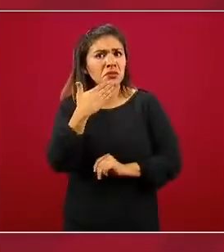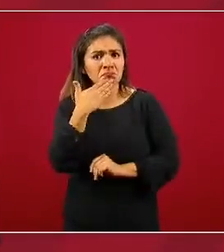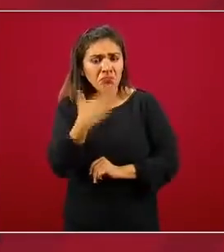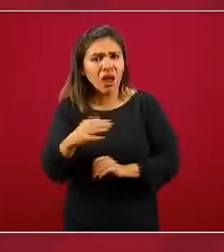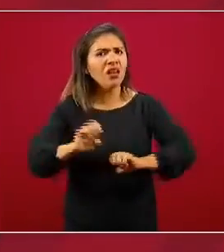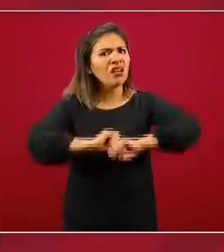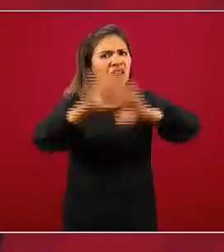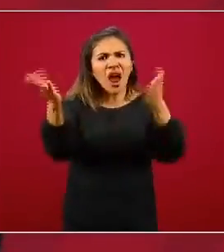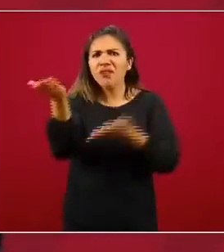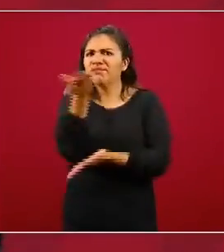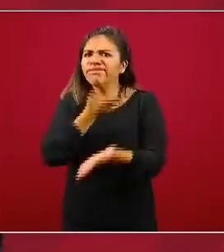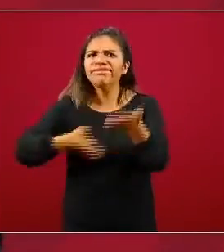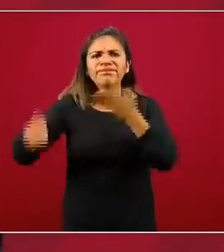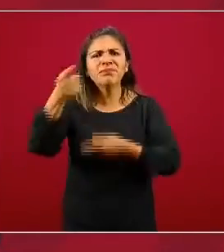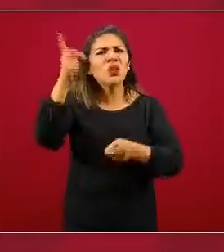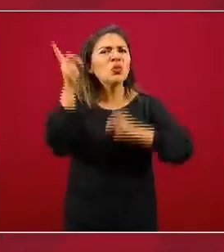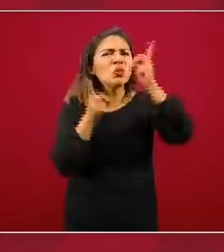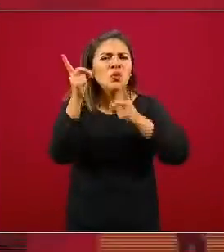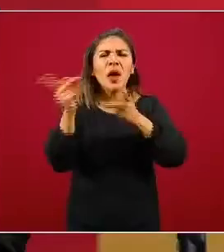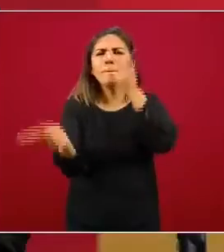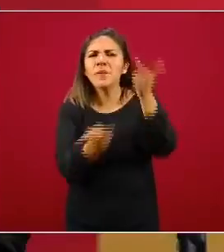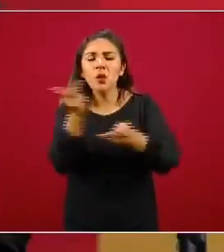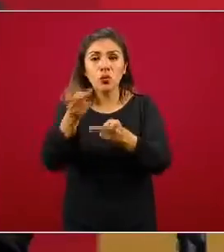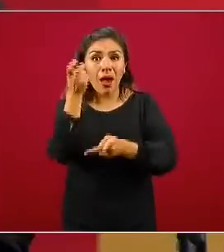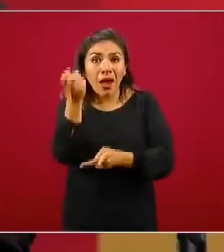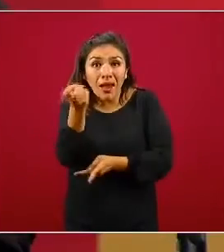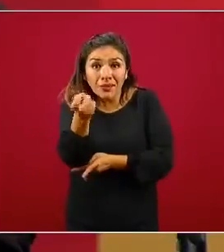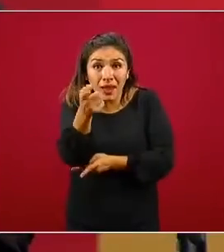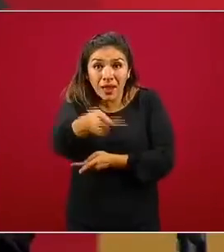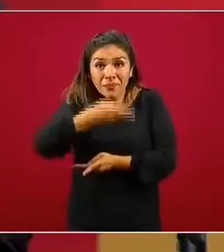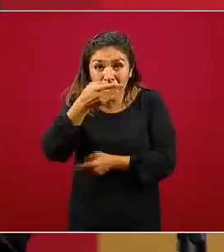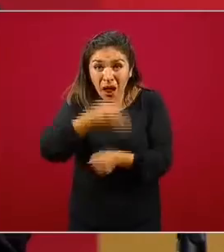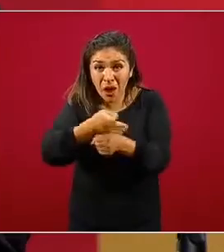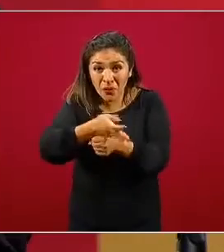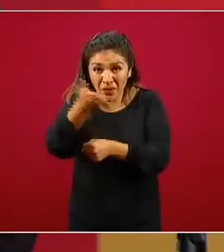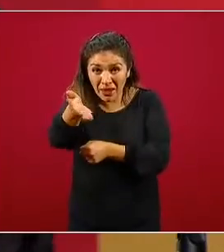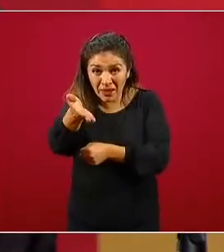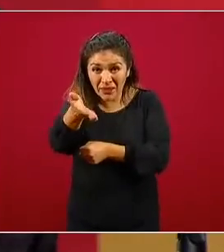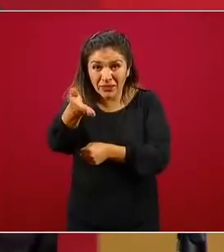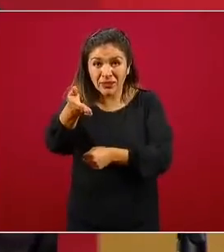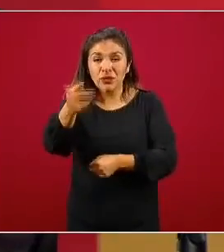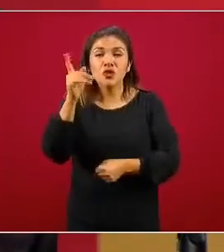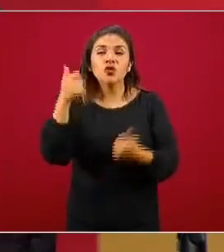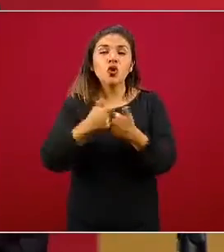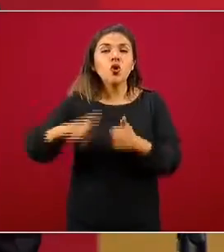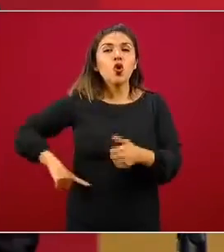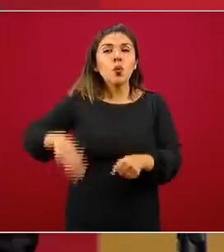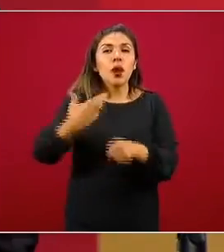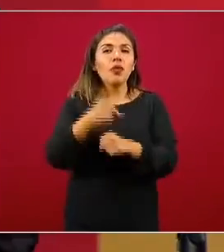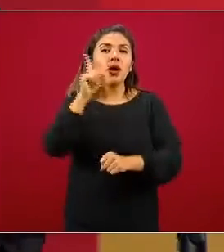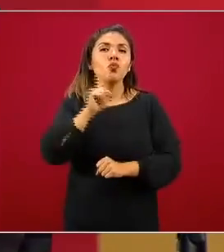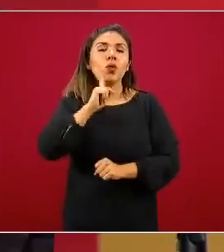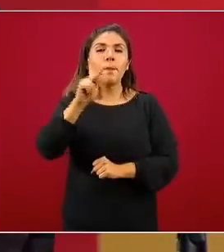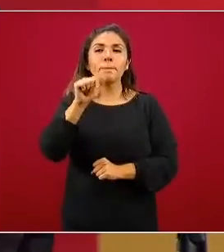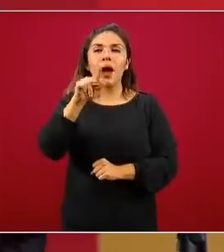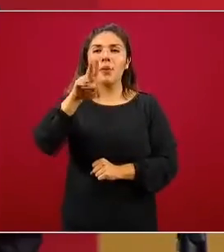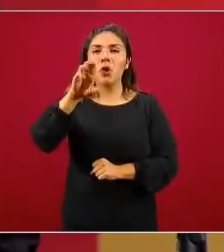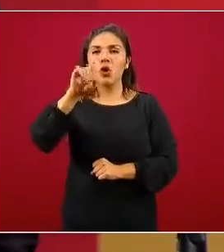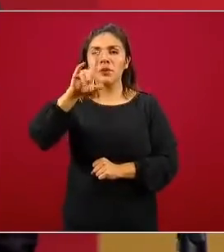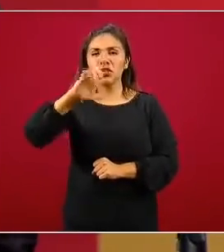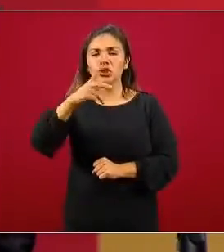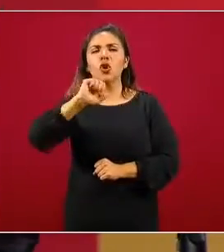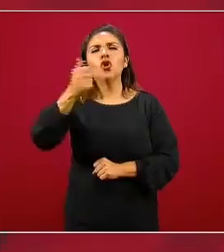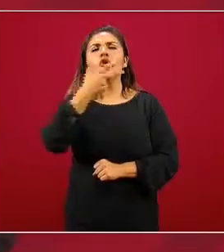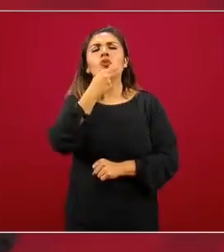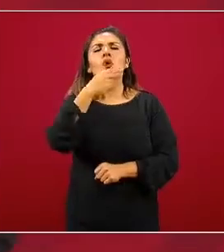mucha claridad en sus inquietudes. Esta inquietud en particular la expresó la gobernadora Pavlovich, la expresó el gobernador